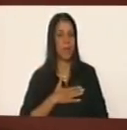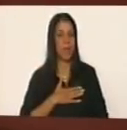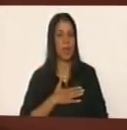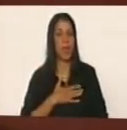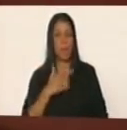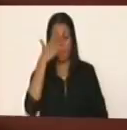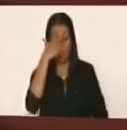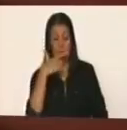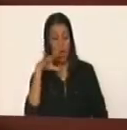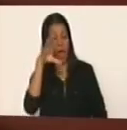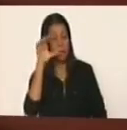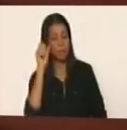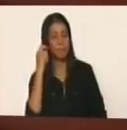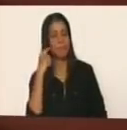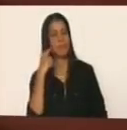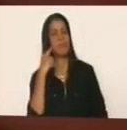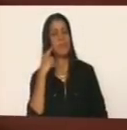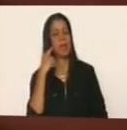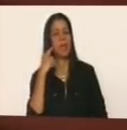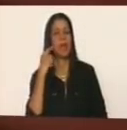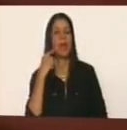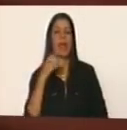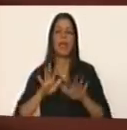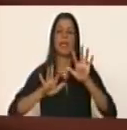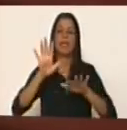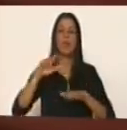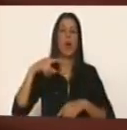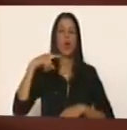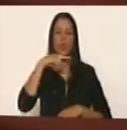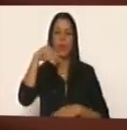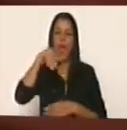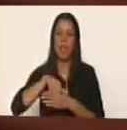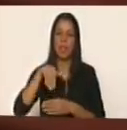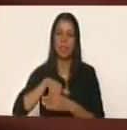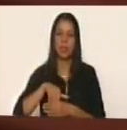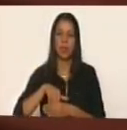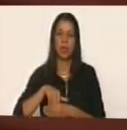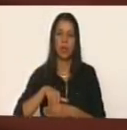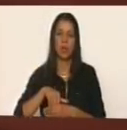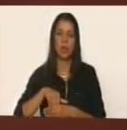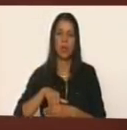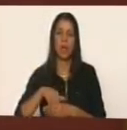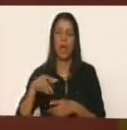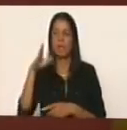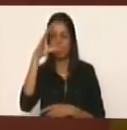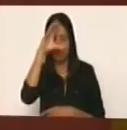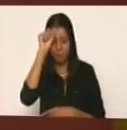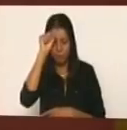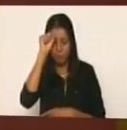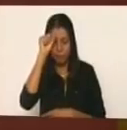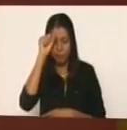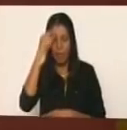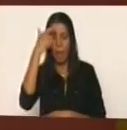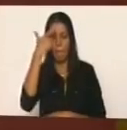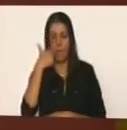por eso tuvimos ese resultado electoral el 15 de octubre, que quienes atentan contra la